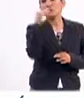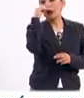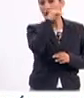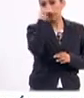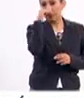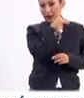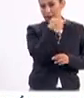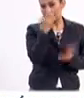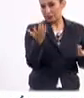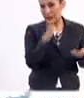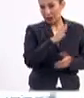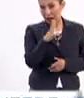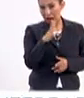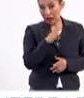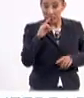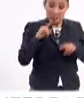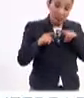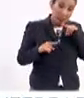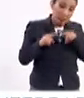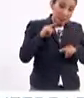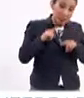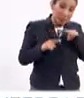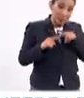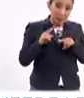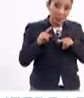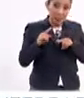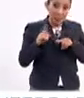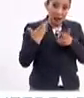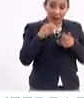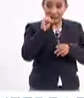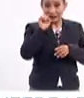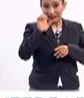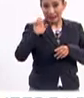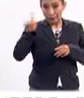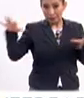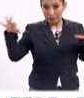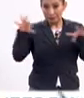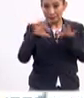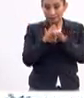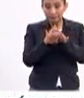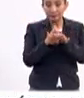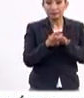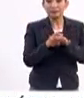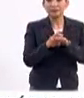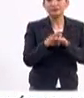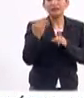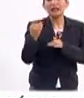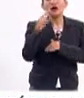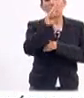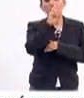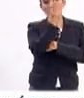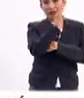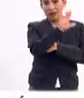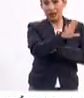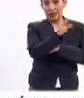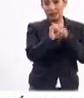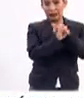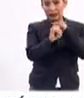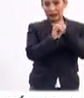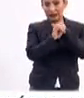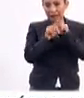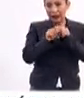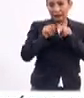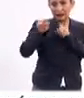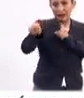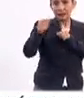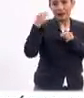gratuita, obviamente, como ya lo dijo, depende de la Secretaría de Educación Pública, y esta universidad a distancia